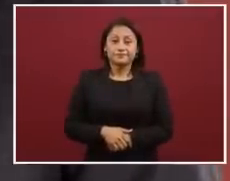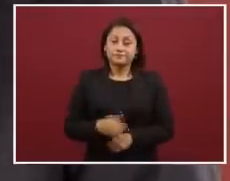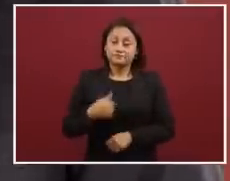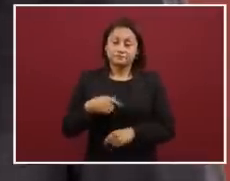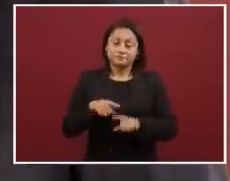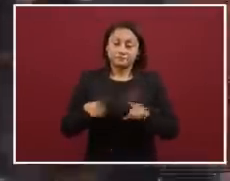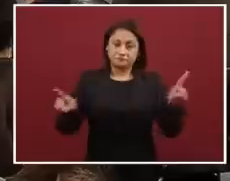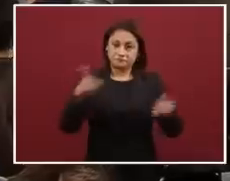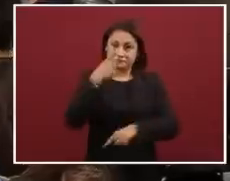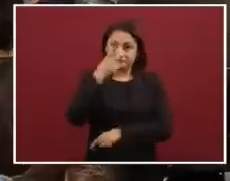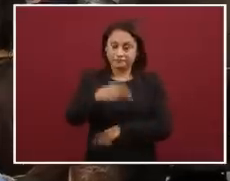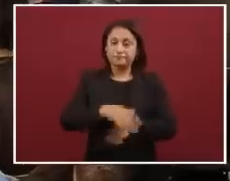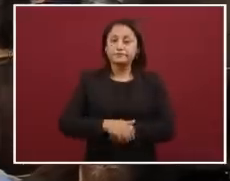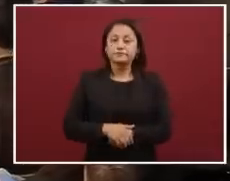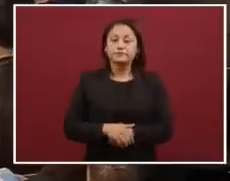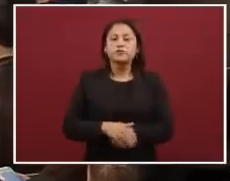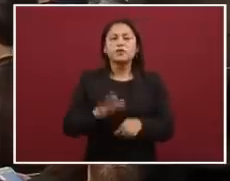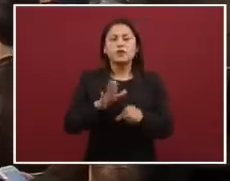tenemos